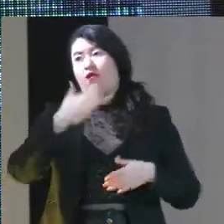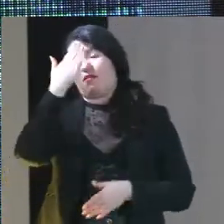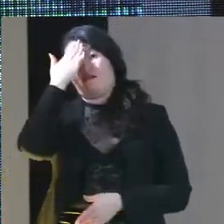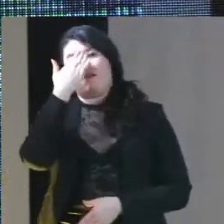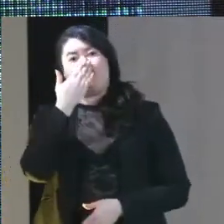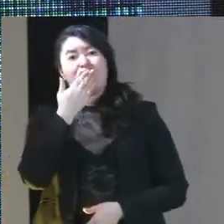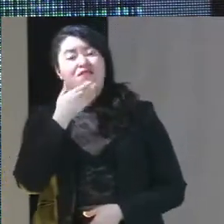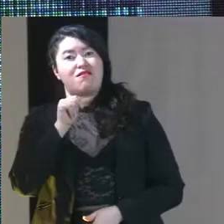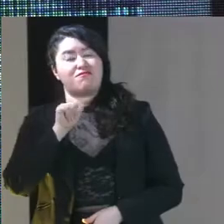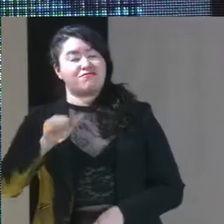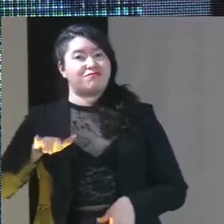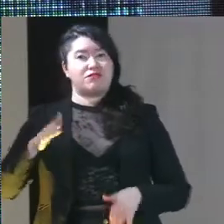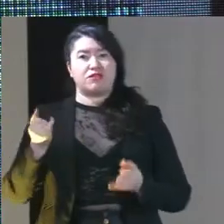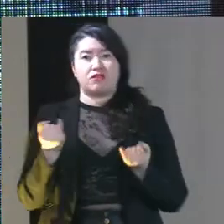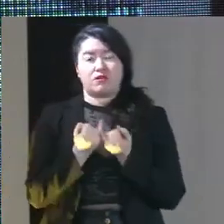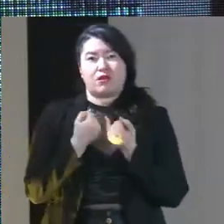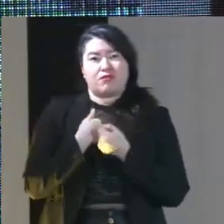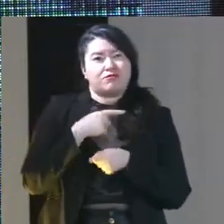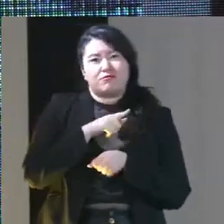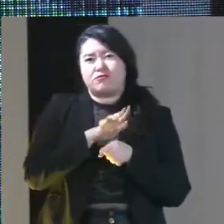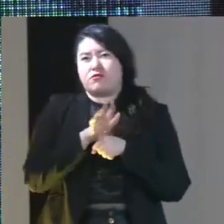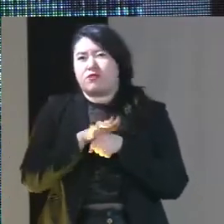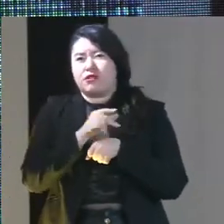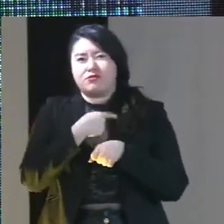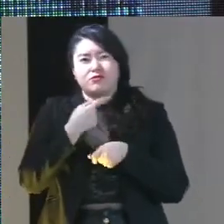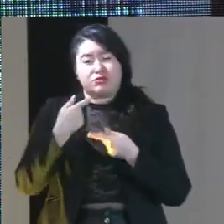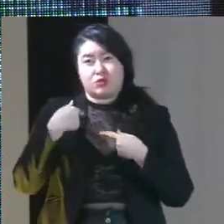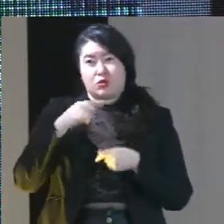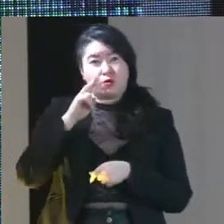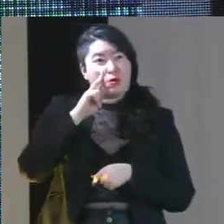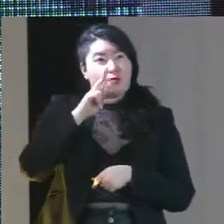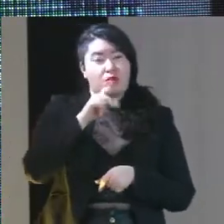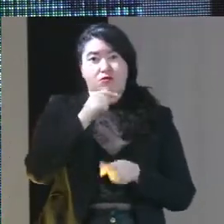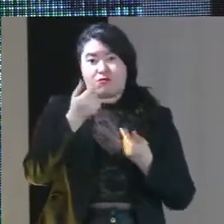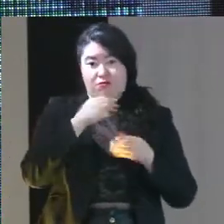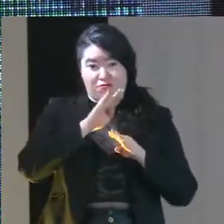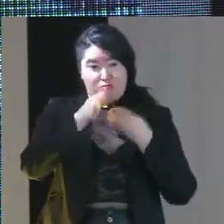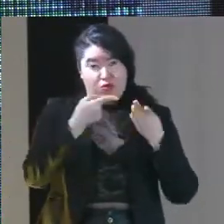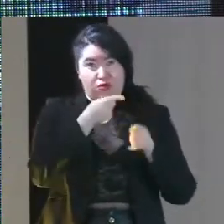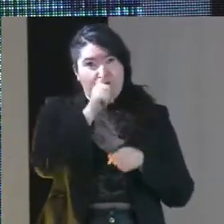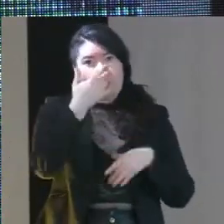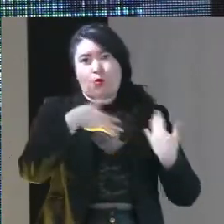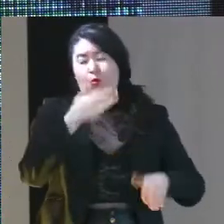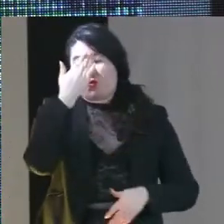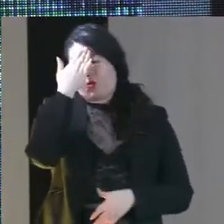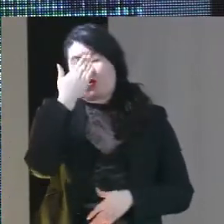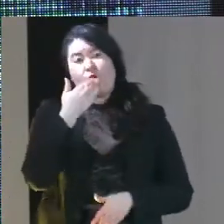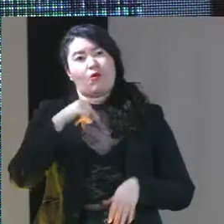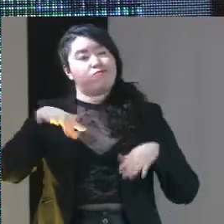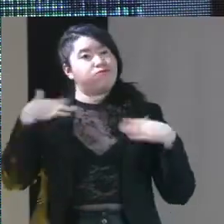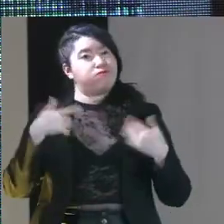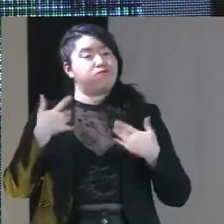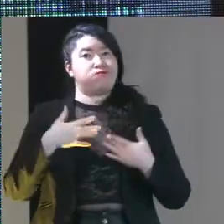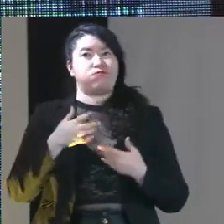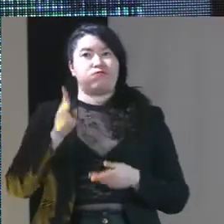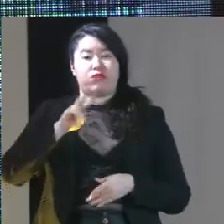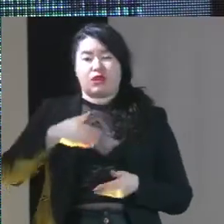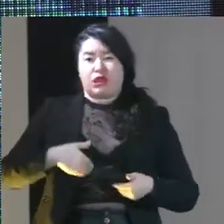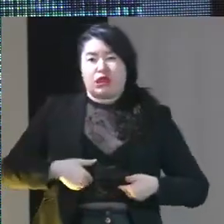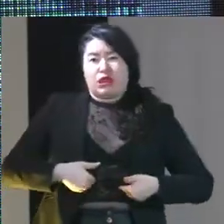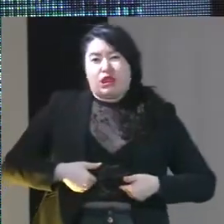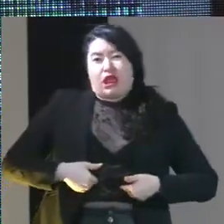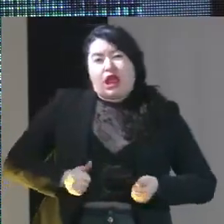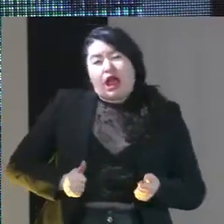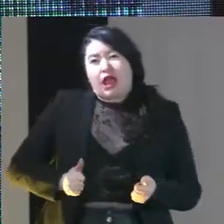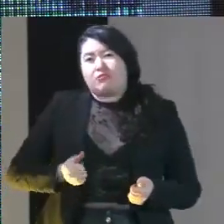y oyen más y tienen más agudo sentido que cuantos hombres yo creo haya en el mundo. Son grandes sufridores de hambre, sed